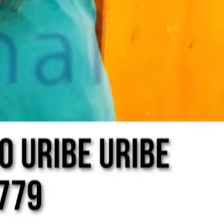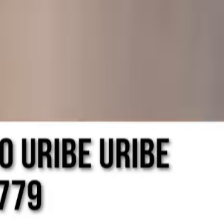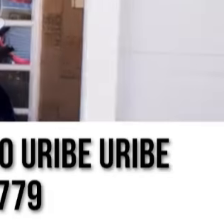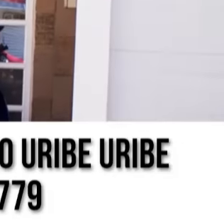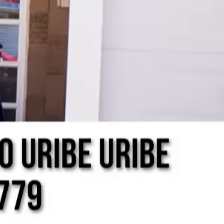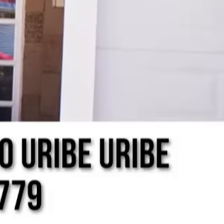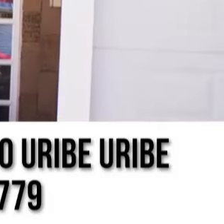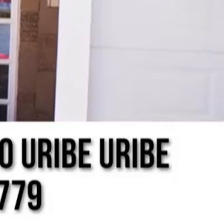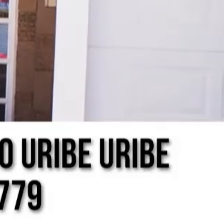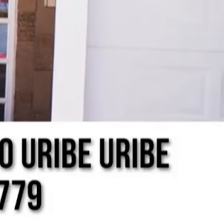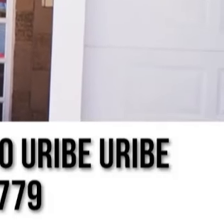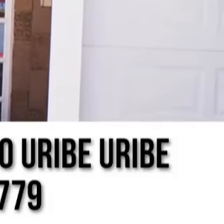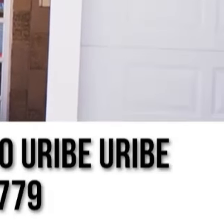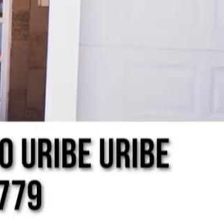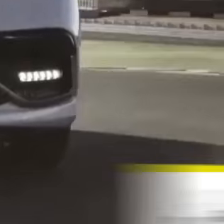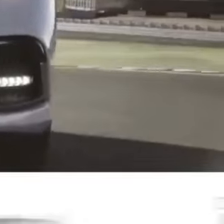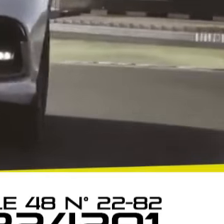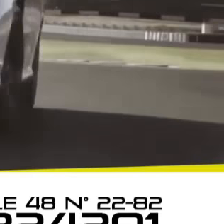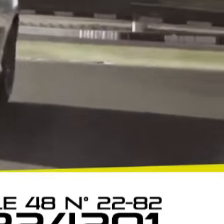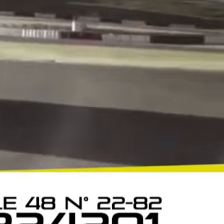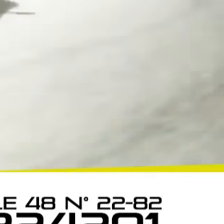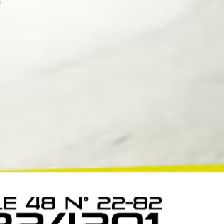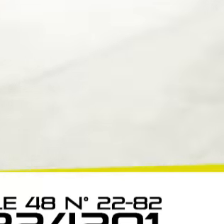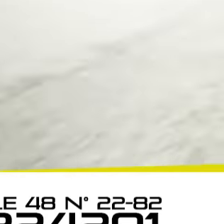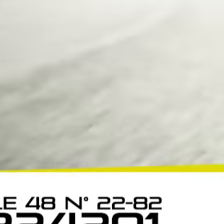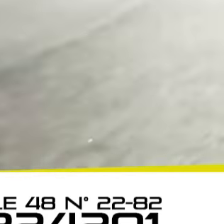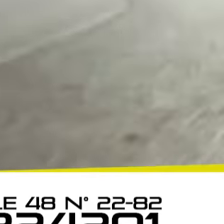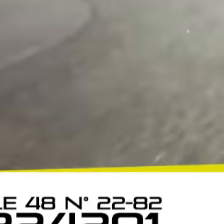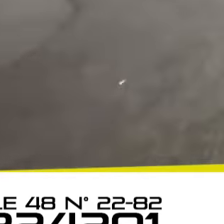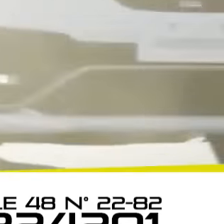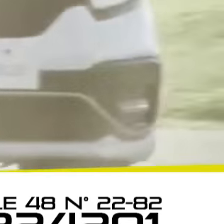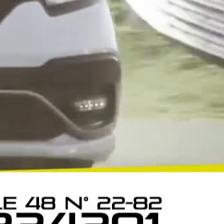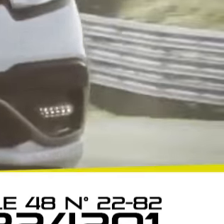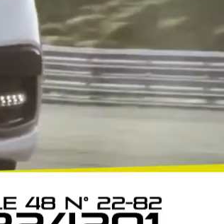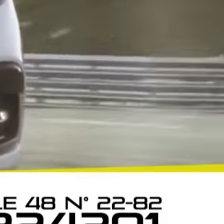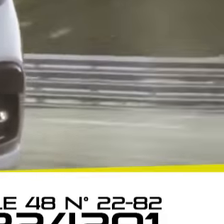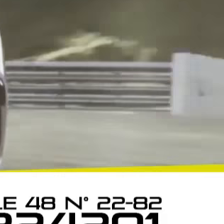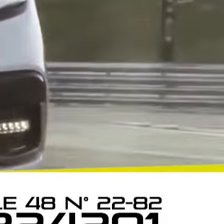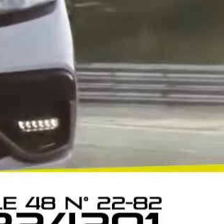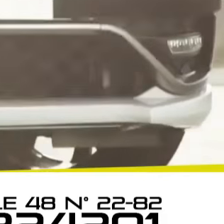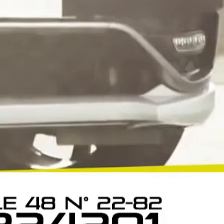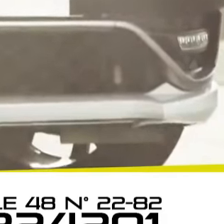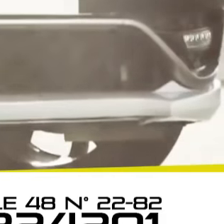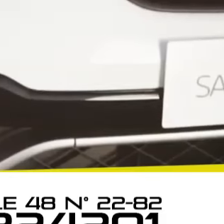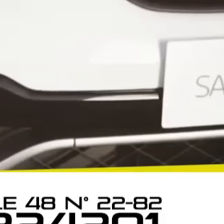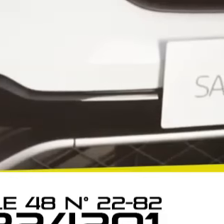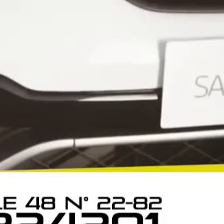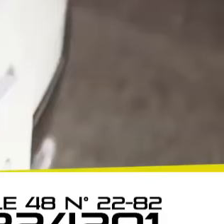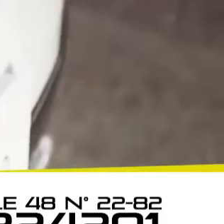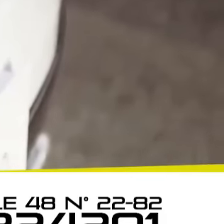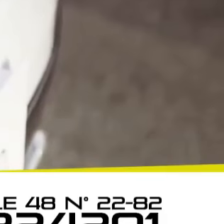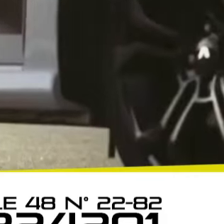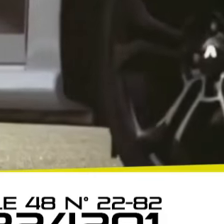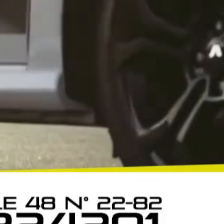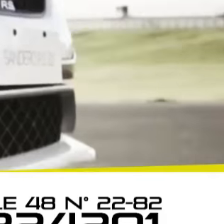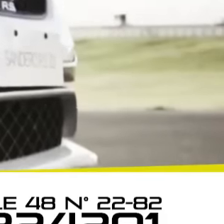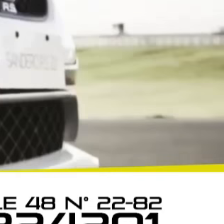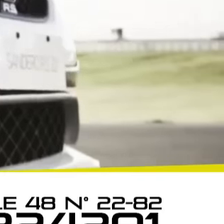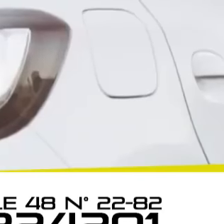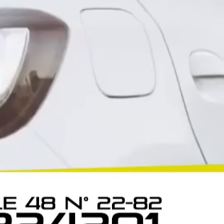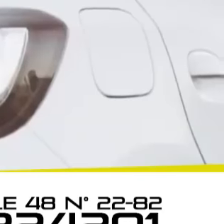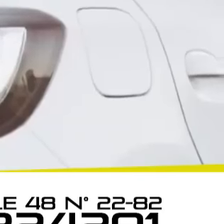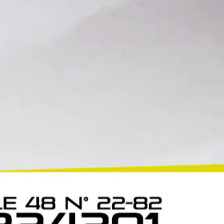servicios. Visítenos. Acelera tu lado deportivo. Nuevo Renault Sandero RS 2.0. Ven por el tuyo a